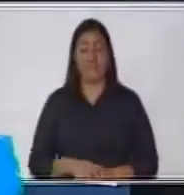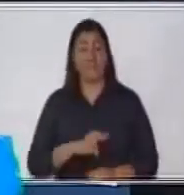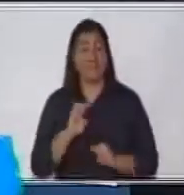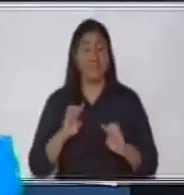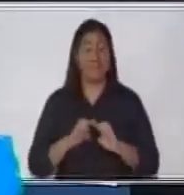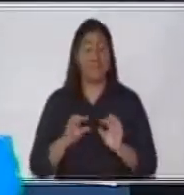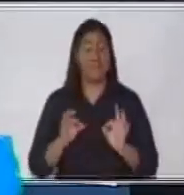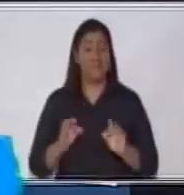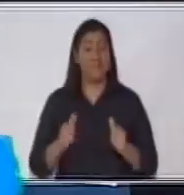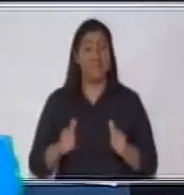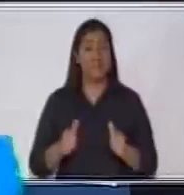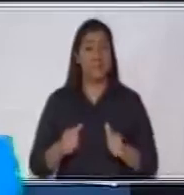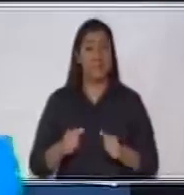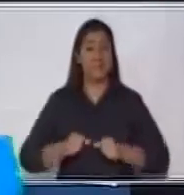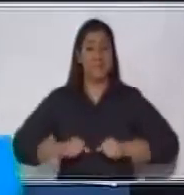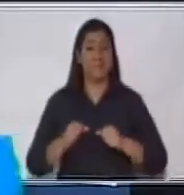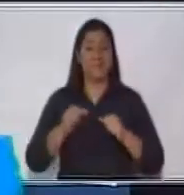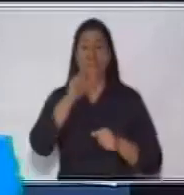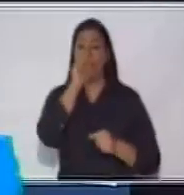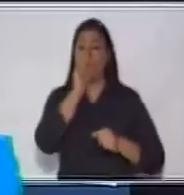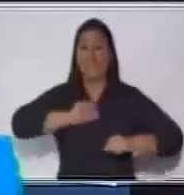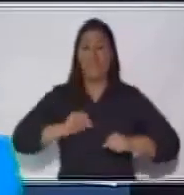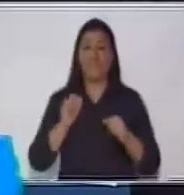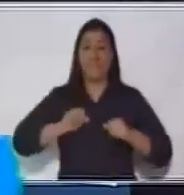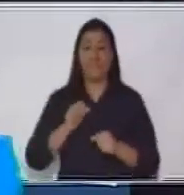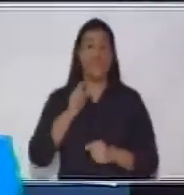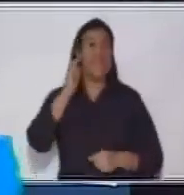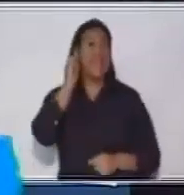Perfecto. Una gallina.